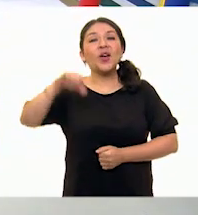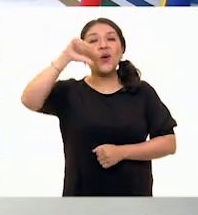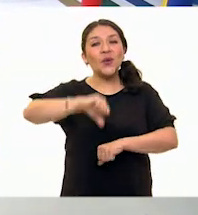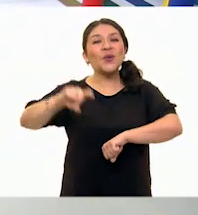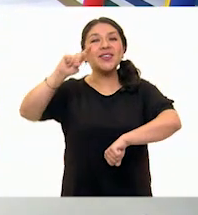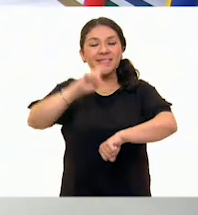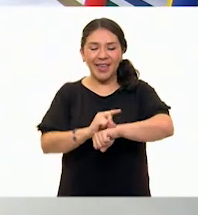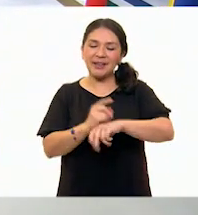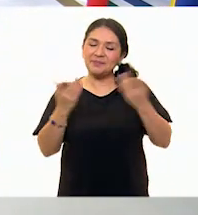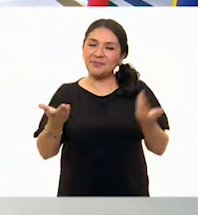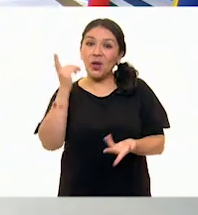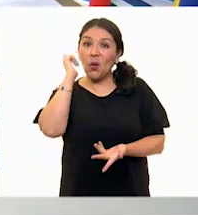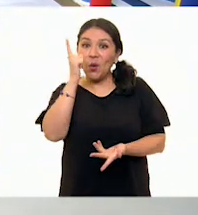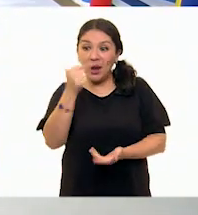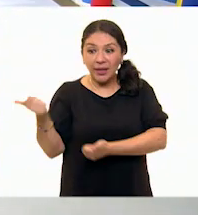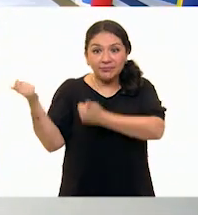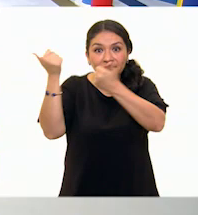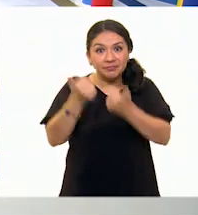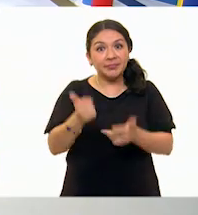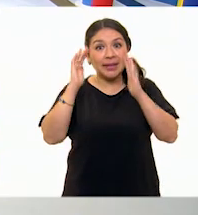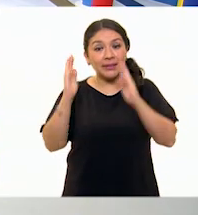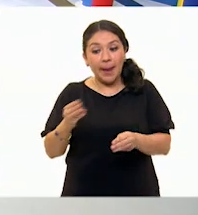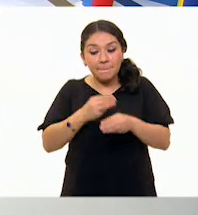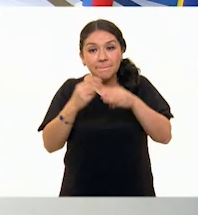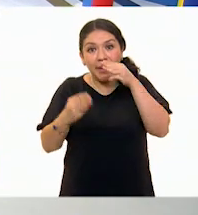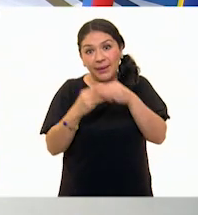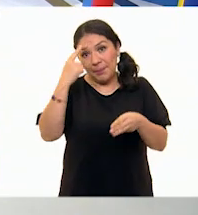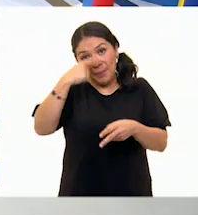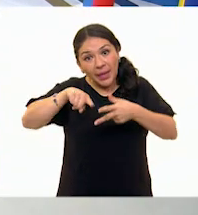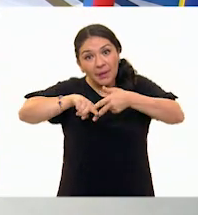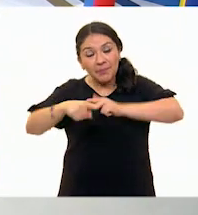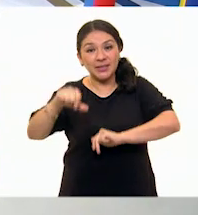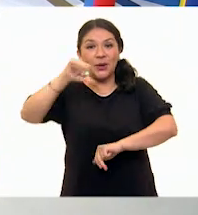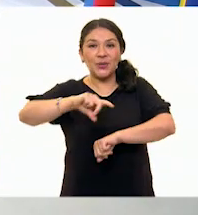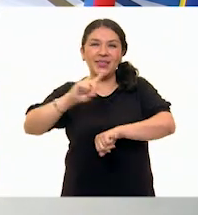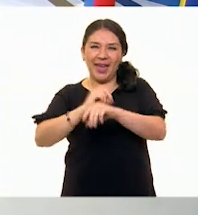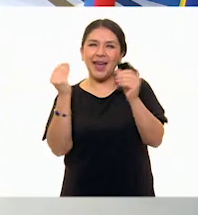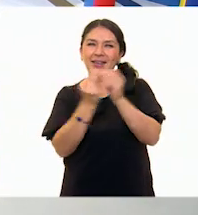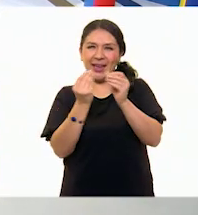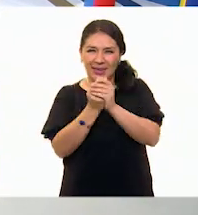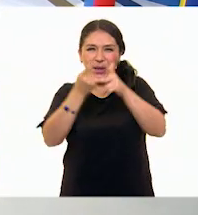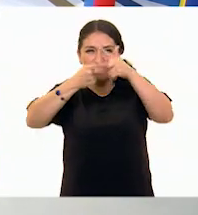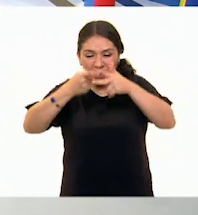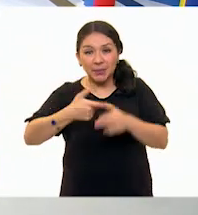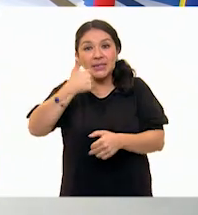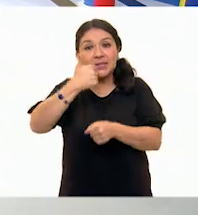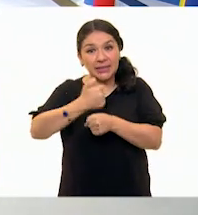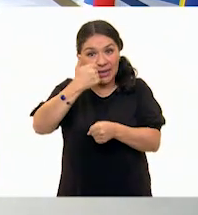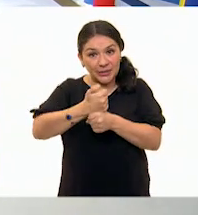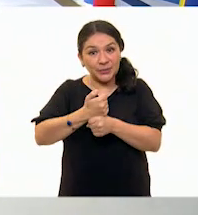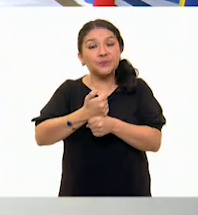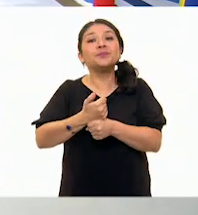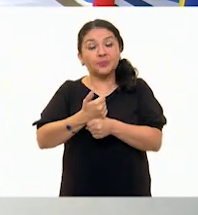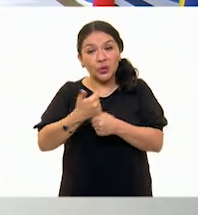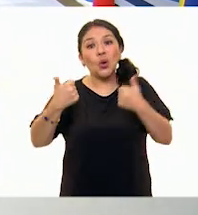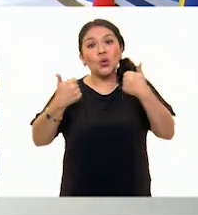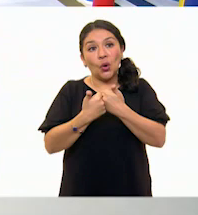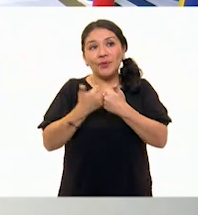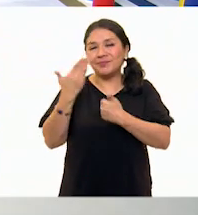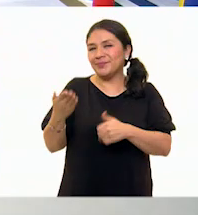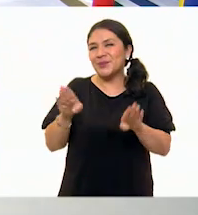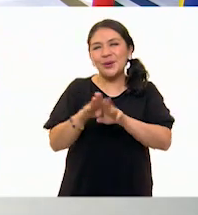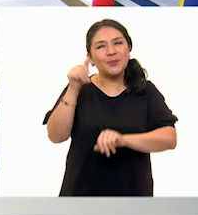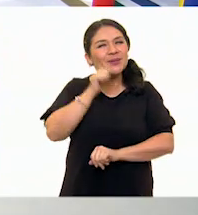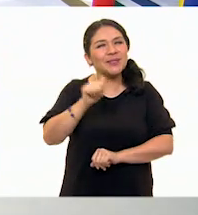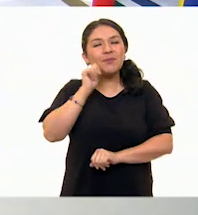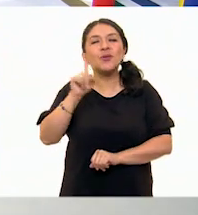de hoy espero que ya tengan todo su material listo para iniciar con esta sesión de matemáticas de sexto grado, en compañía, como